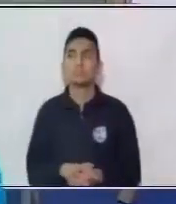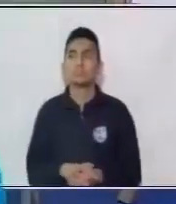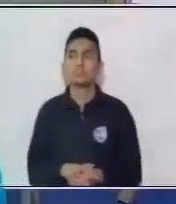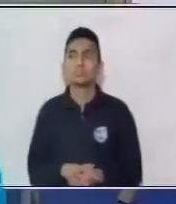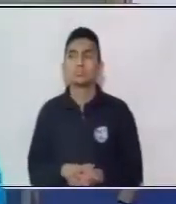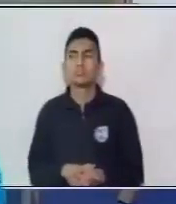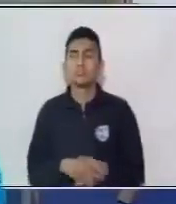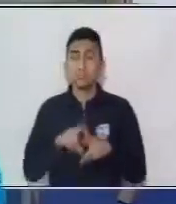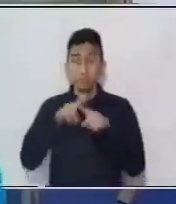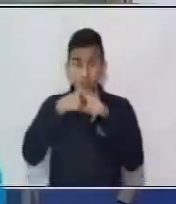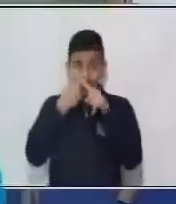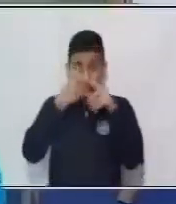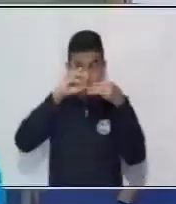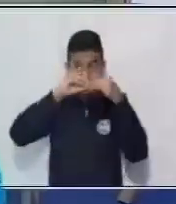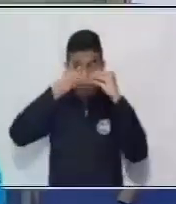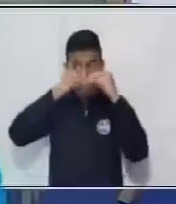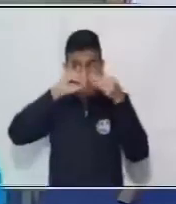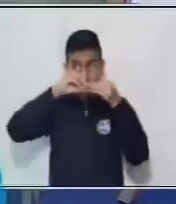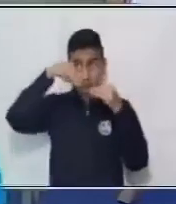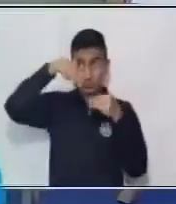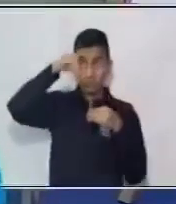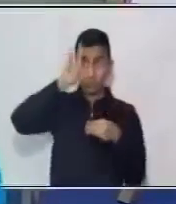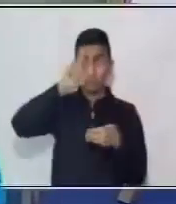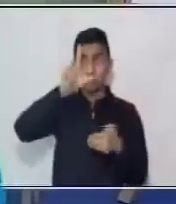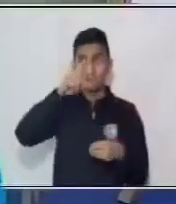es un número múltiplo